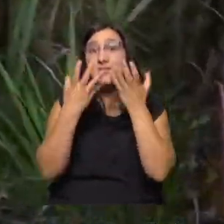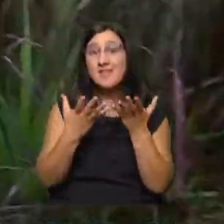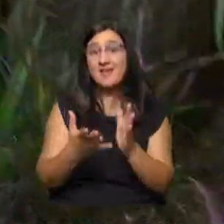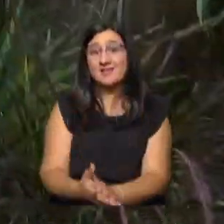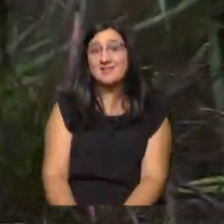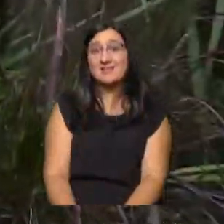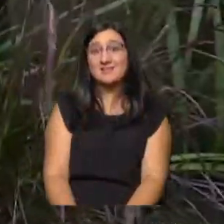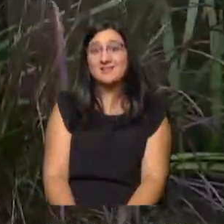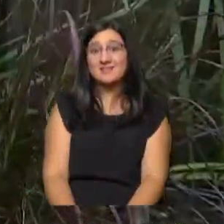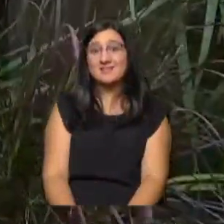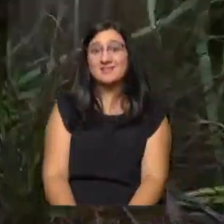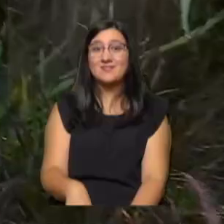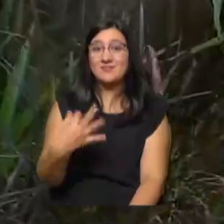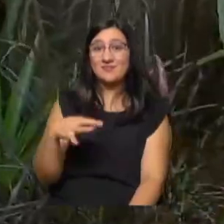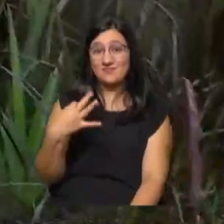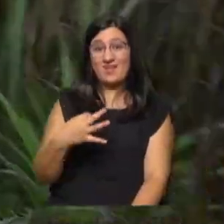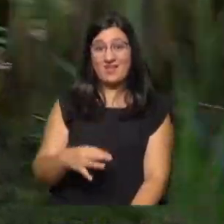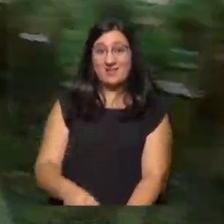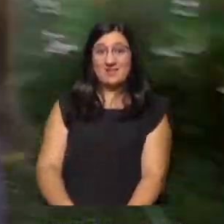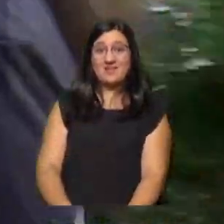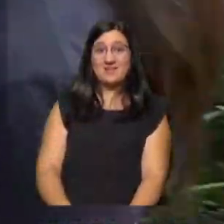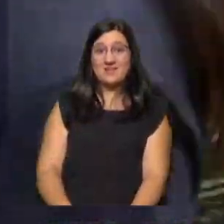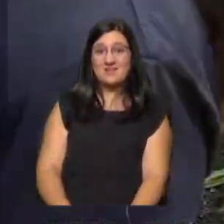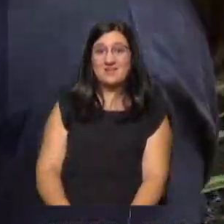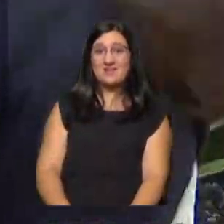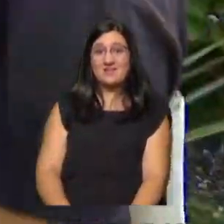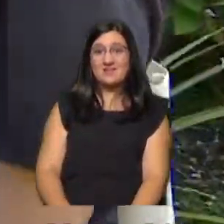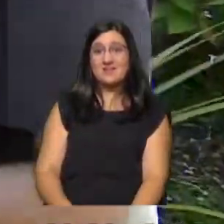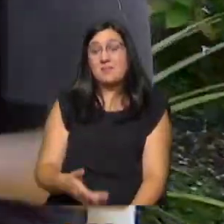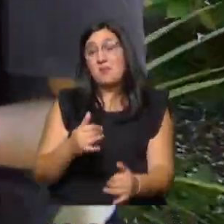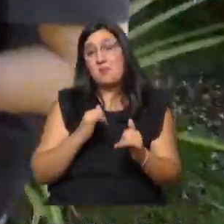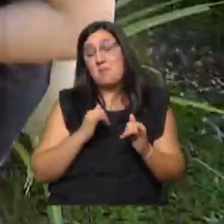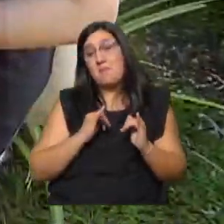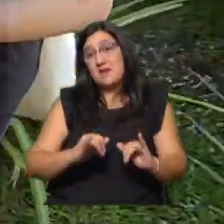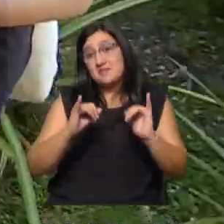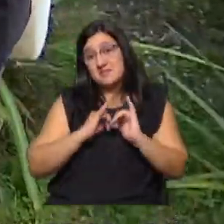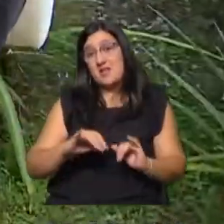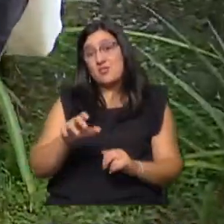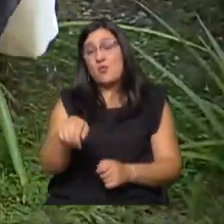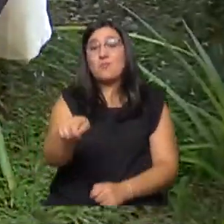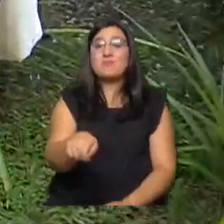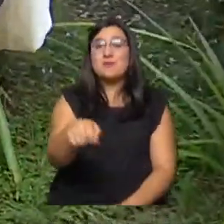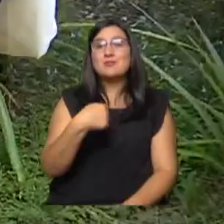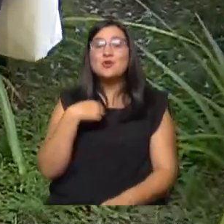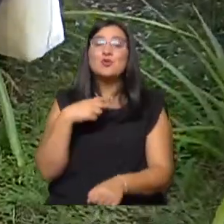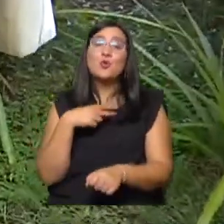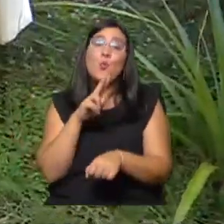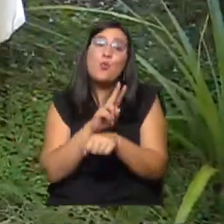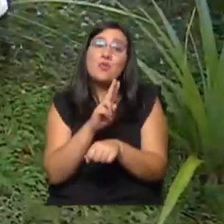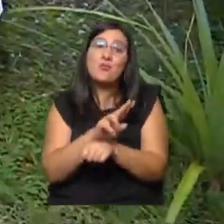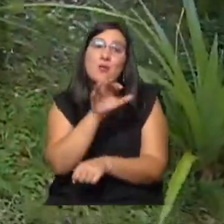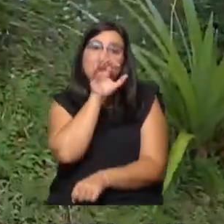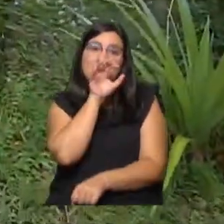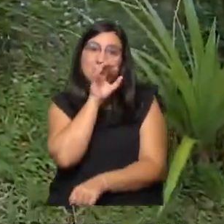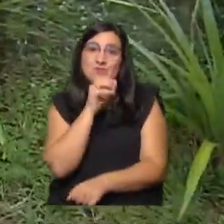cuenta. Bien, bien. Nada, estamos acá paseando con el perro, que en realidad no es mío, lo estoy cuidando. Claro,